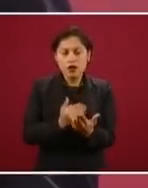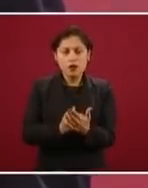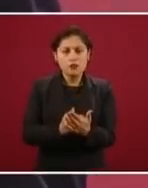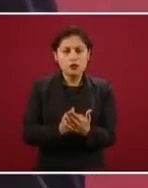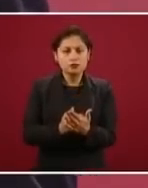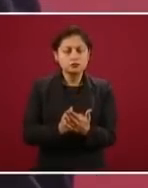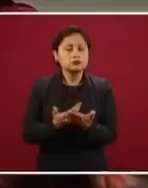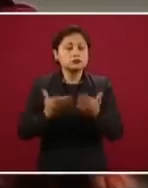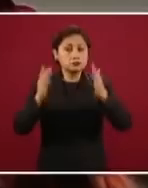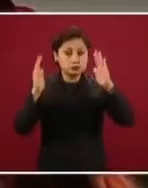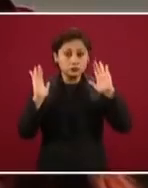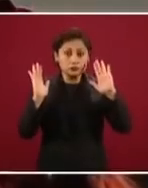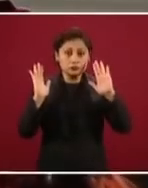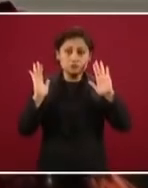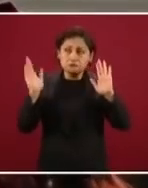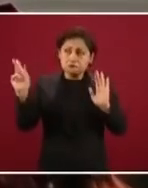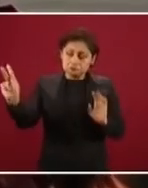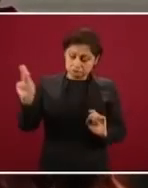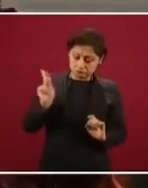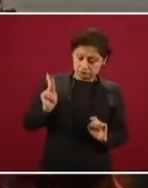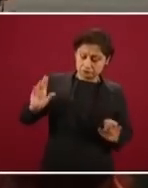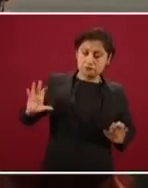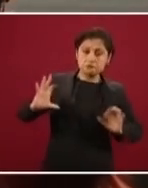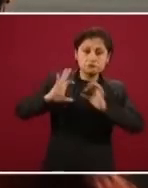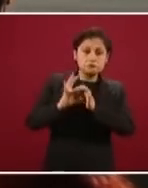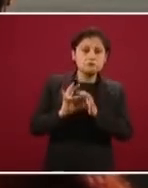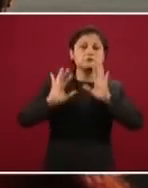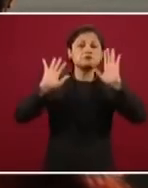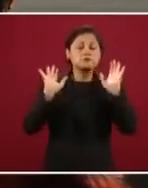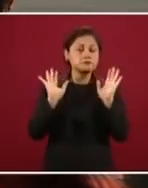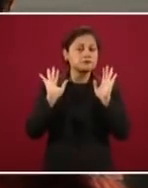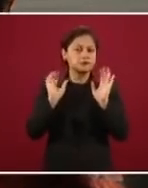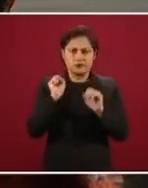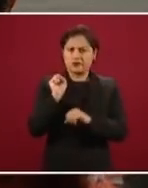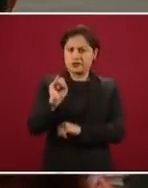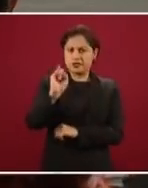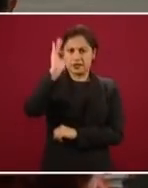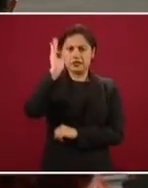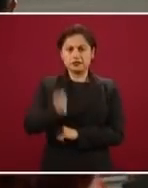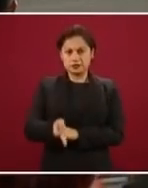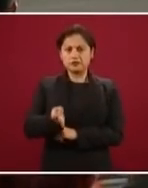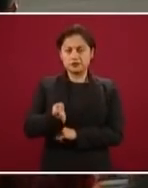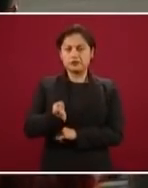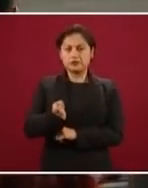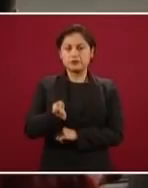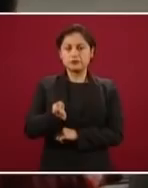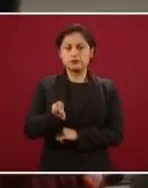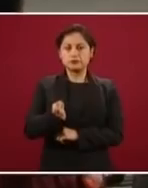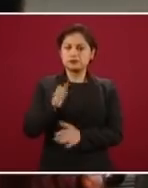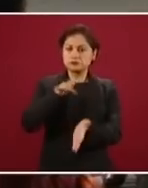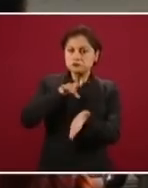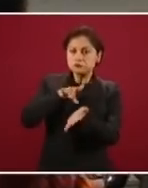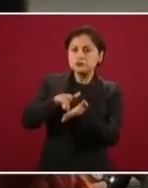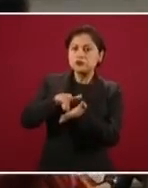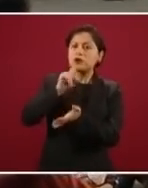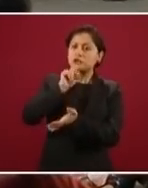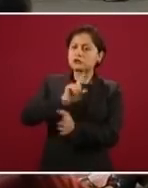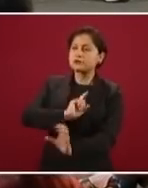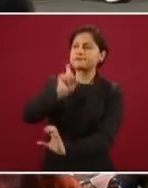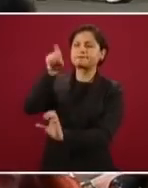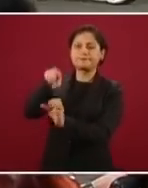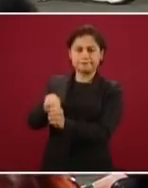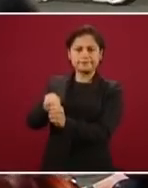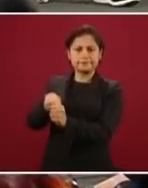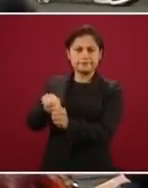lo que hacemos y claro que secundamos apoyamos nos adherimos a